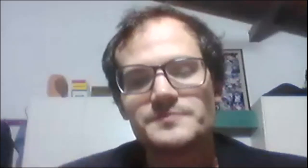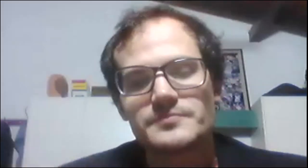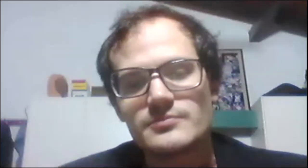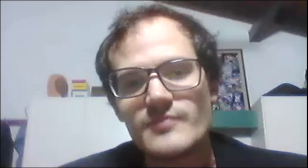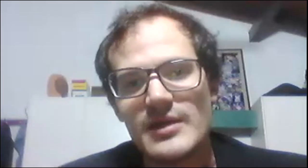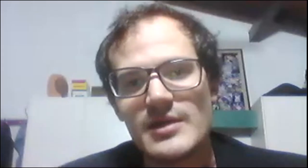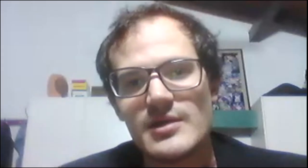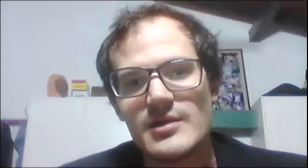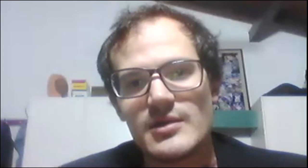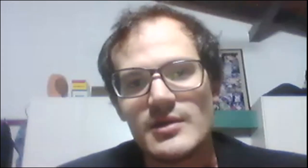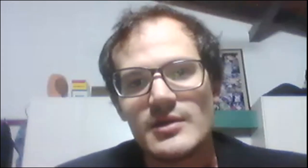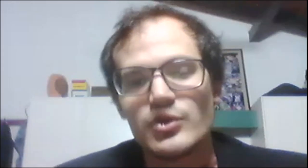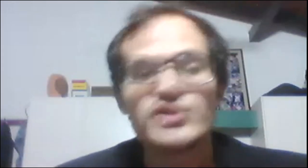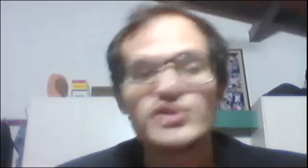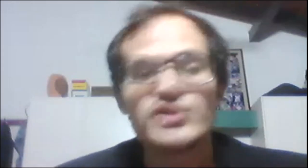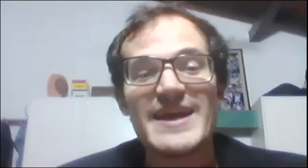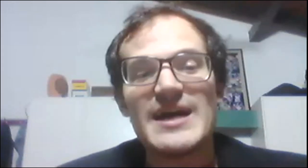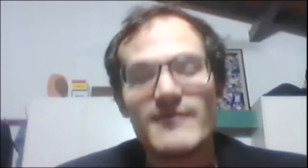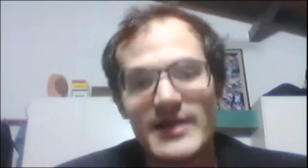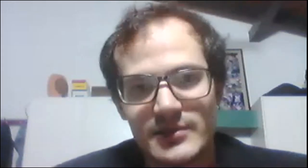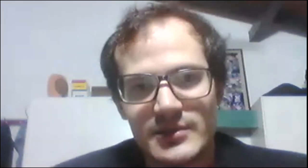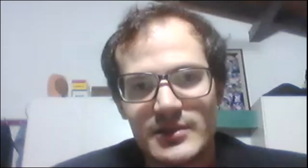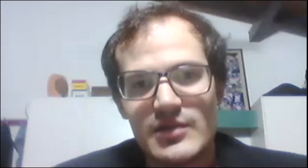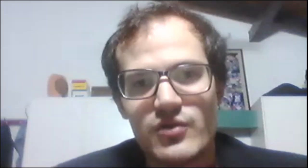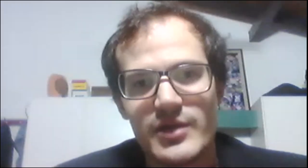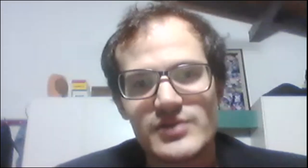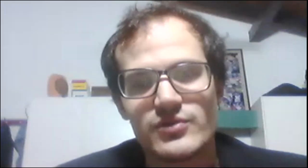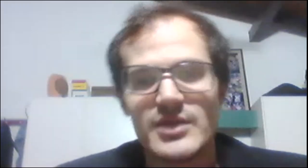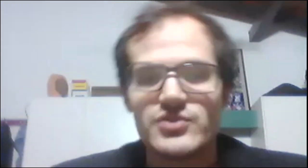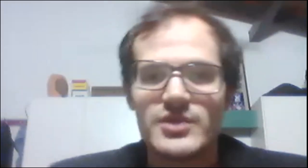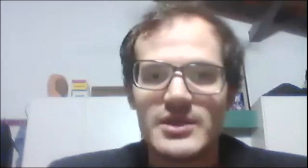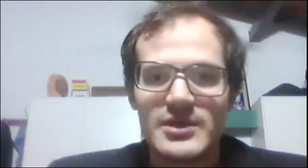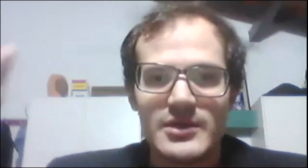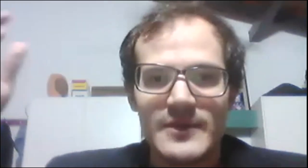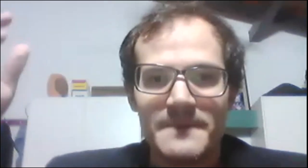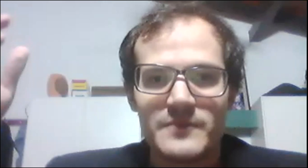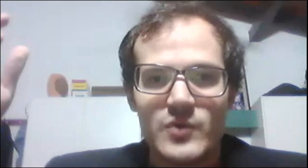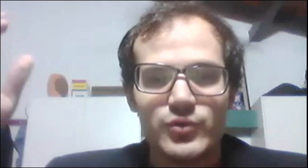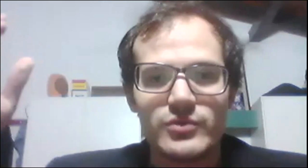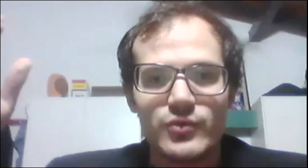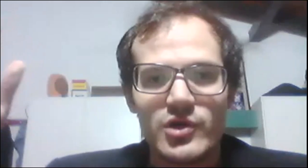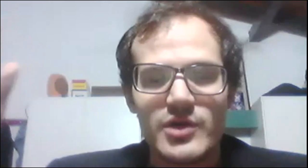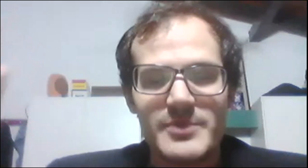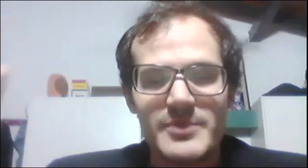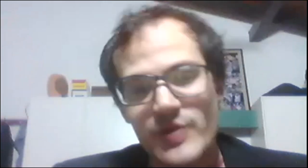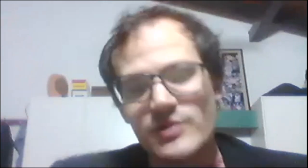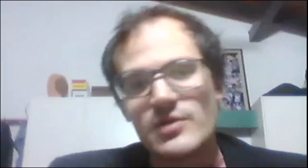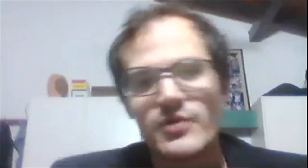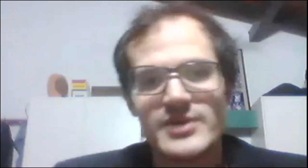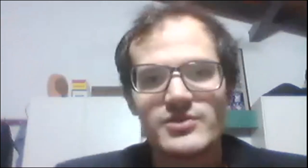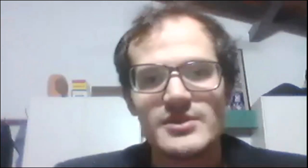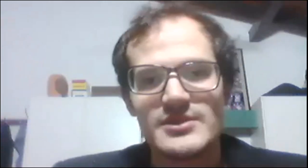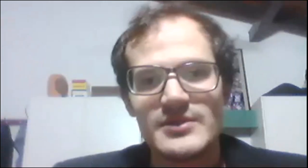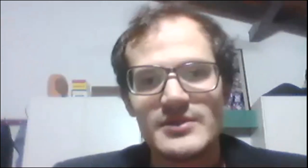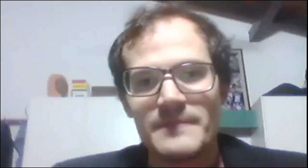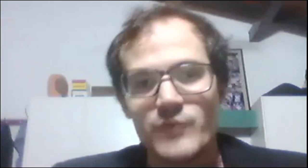todos, no se le deja hablar en el Congreso. De hecho, que cuando uno de los representantes paraguayos